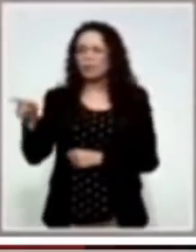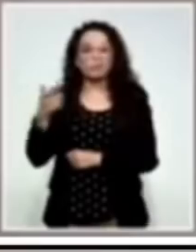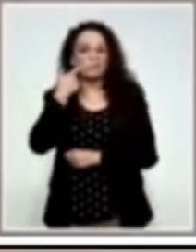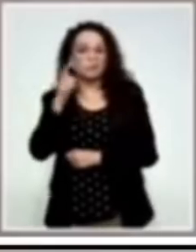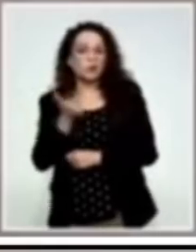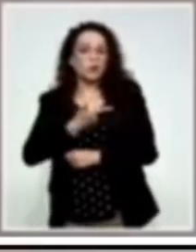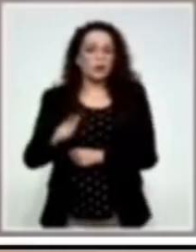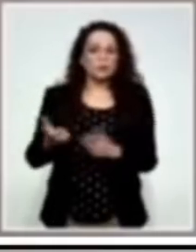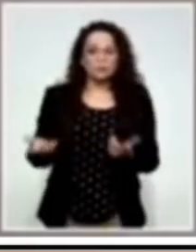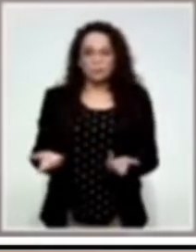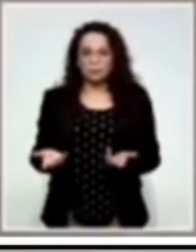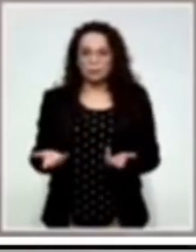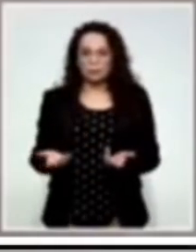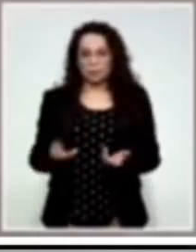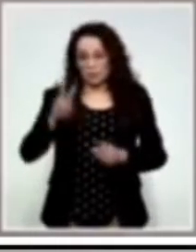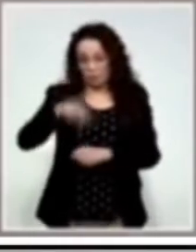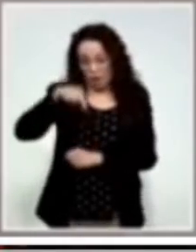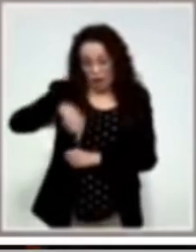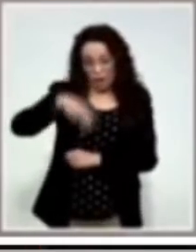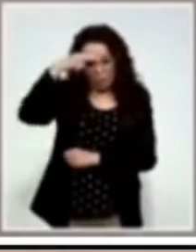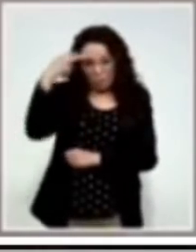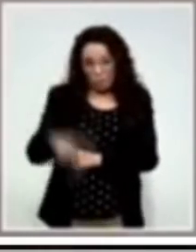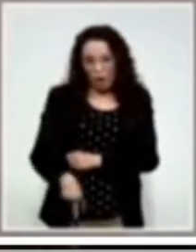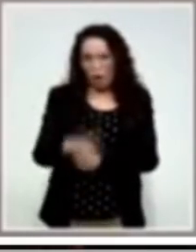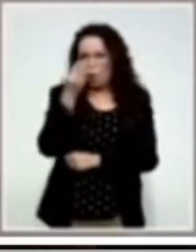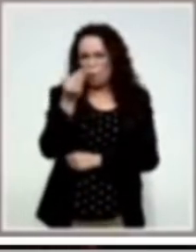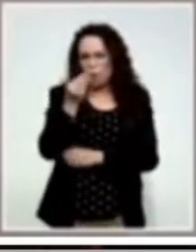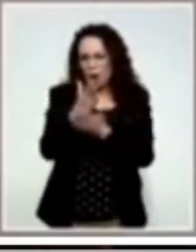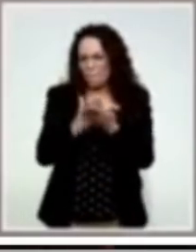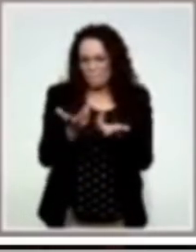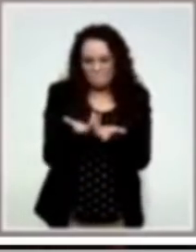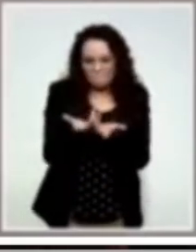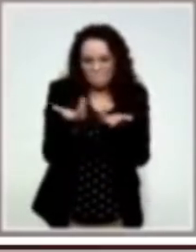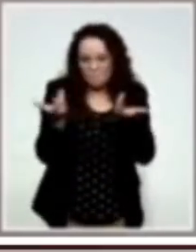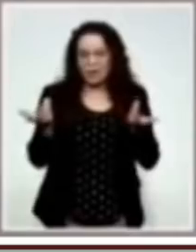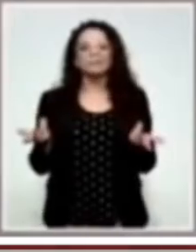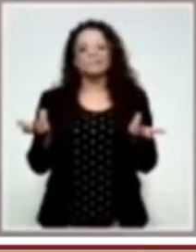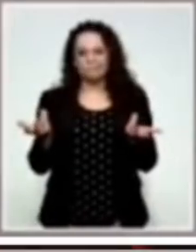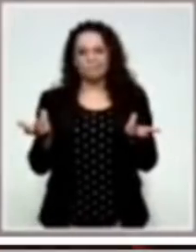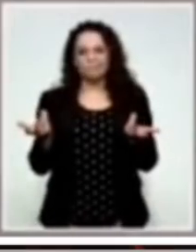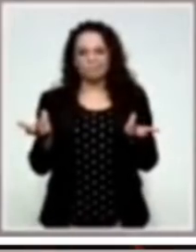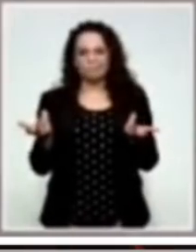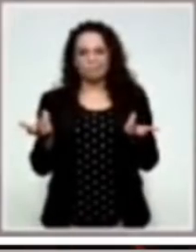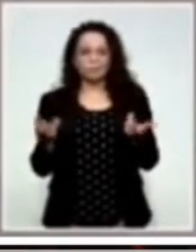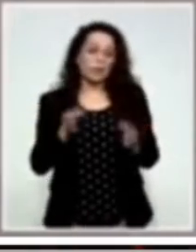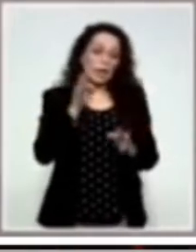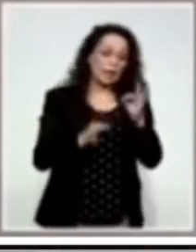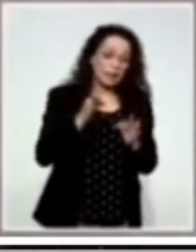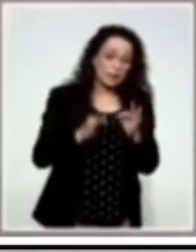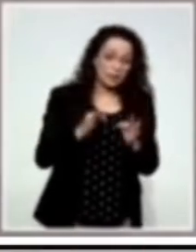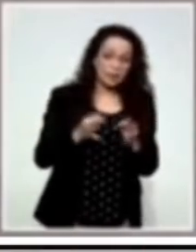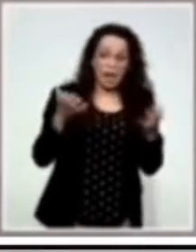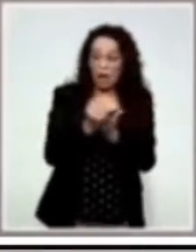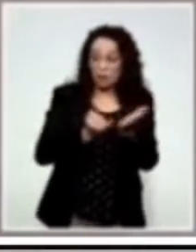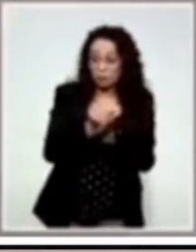juez. El país está muy polarizado y lo que la Corte haga va a caer bien en un lugar y va a caer mal en